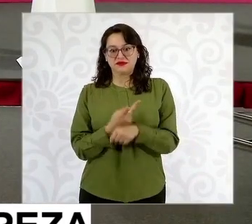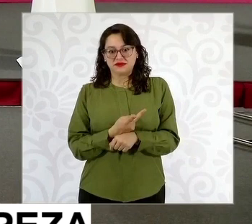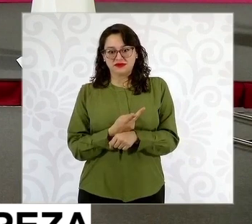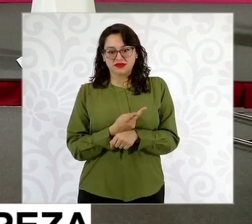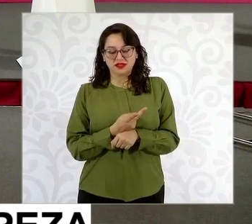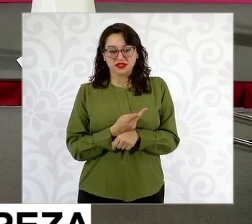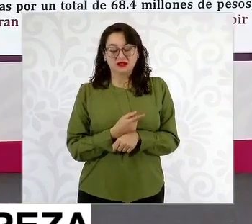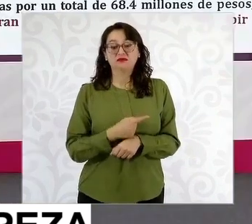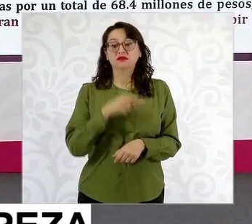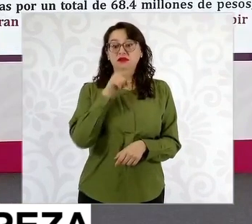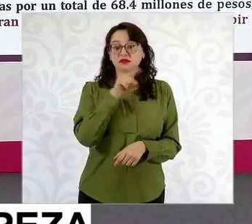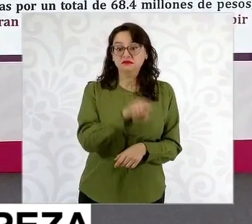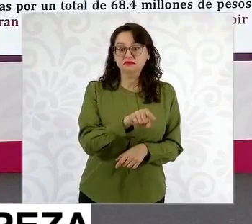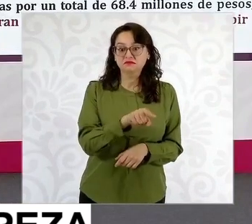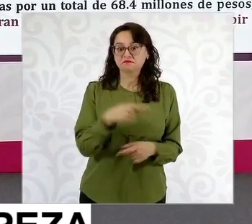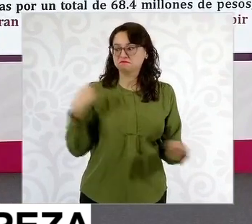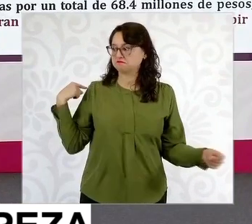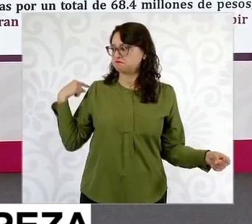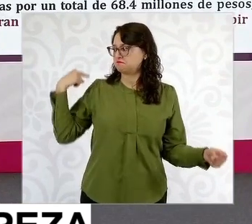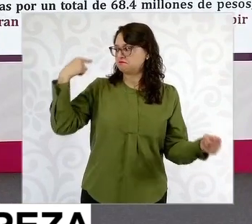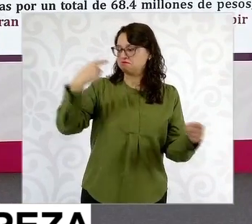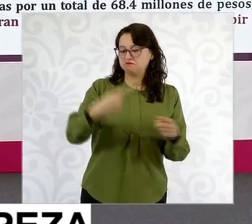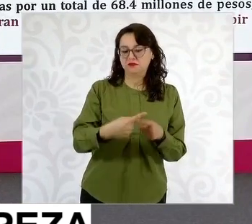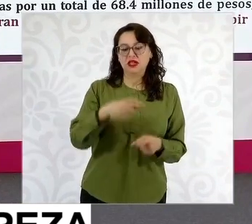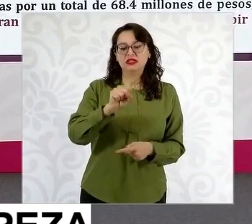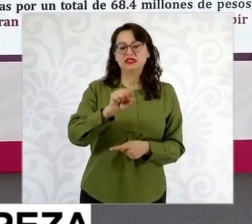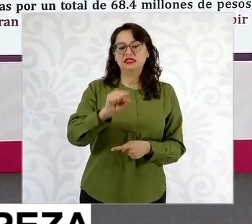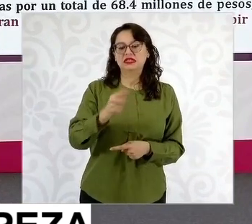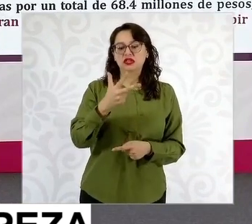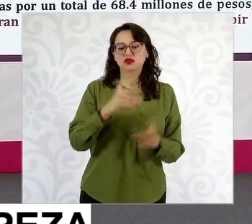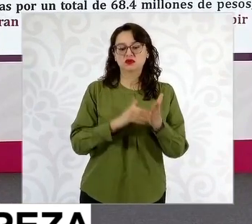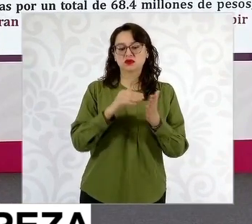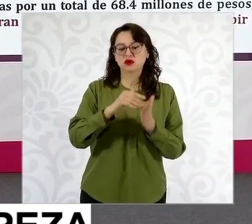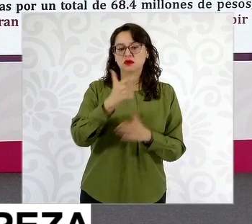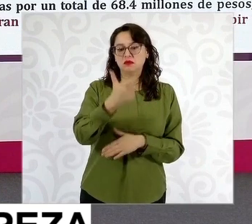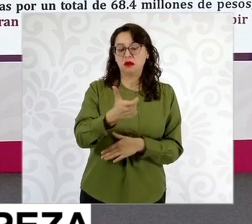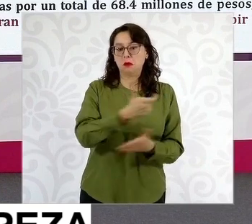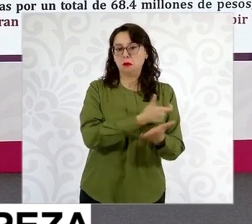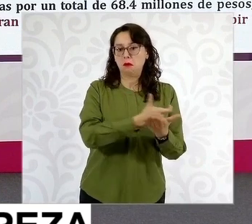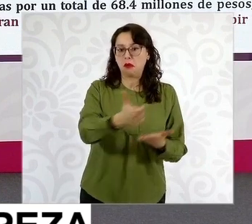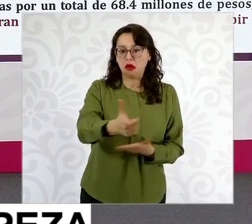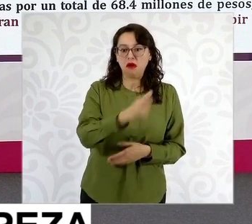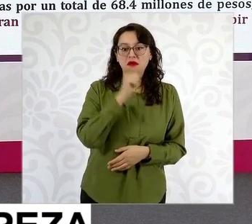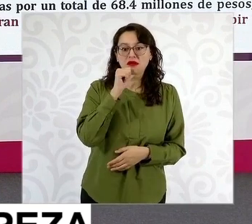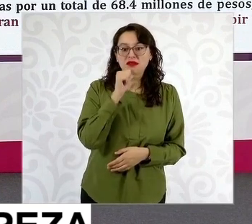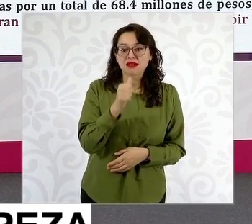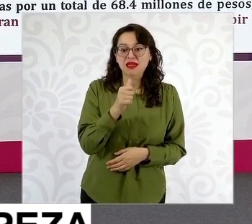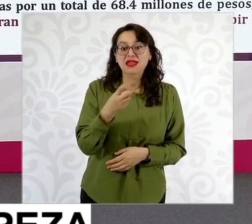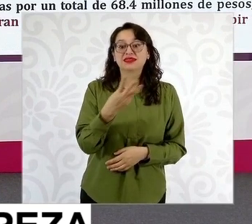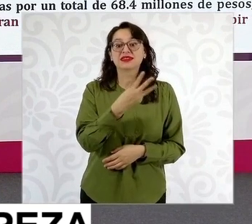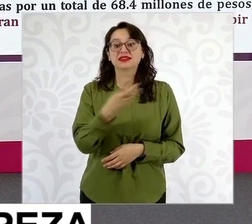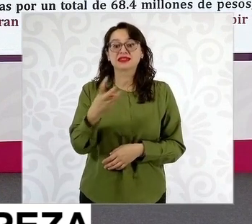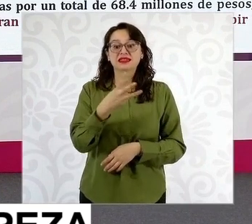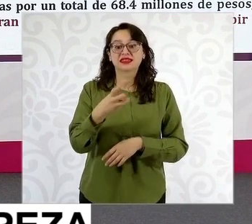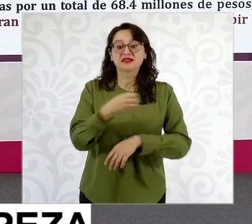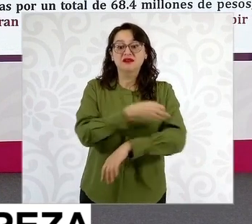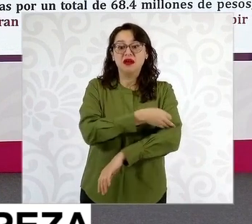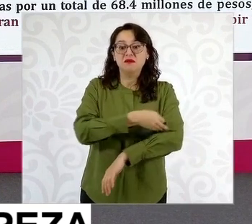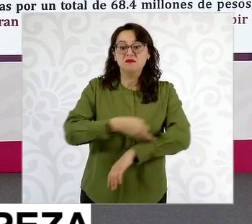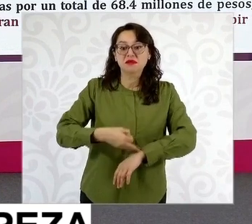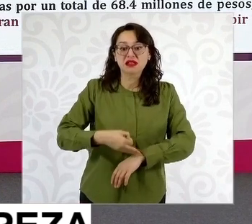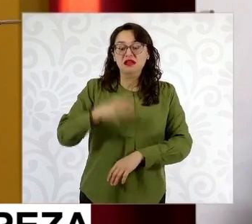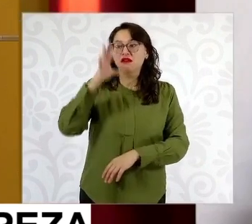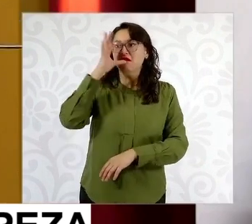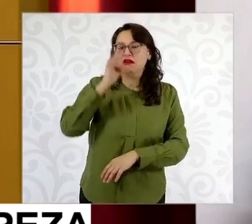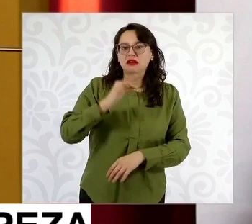a las desarrolladoras por un total de 68 millones de pesos, afectando a más de 300 familias, las